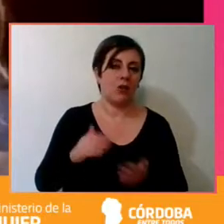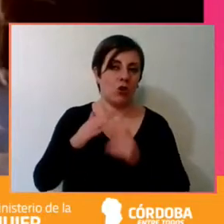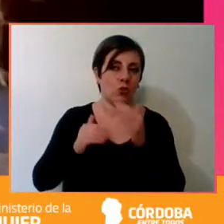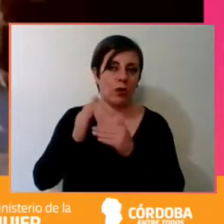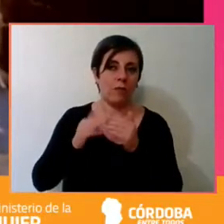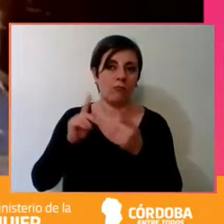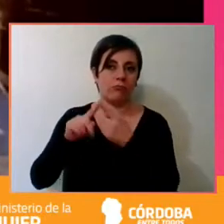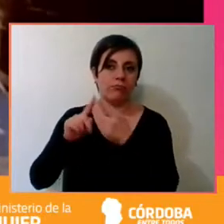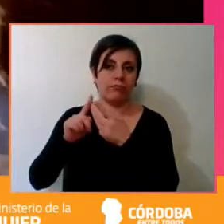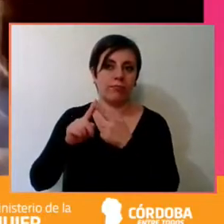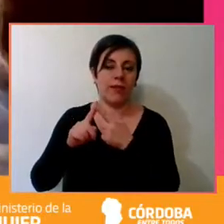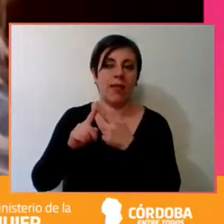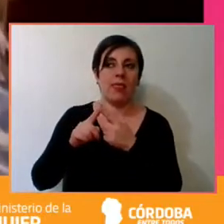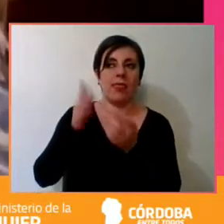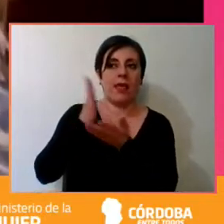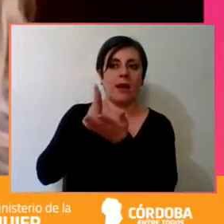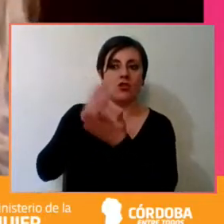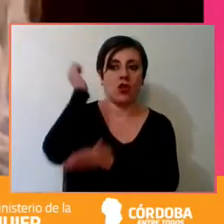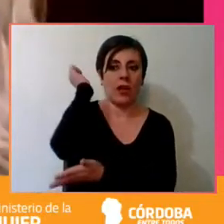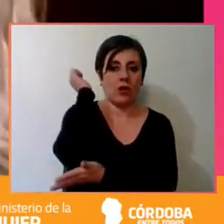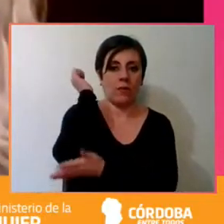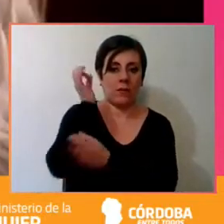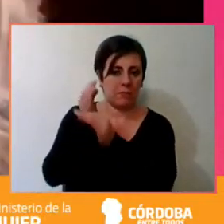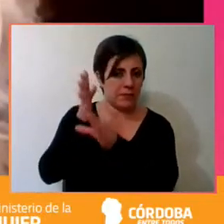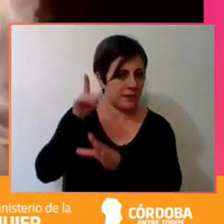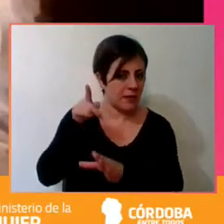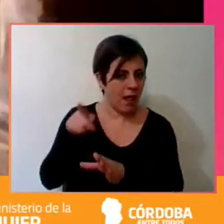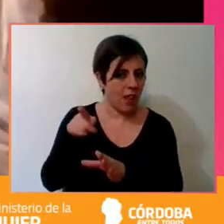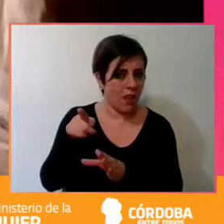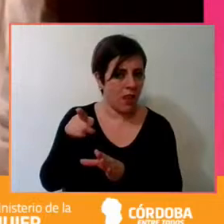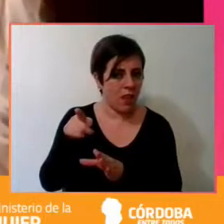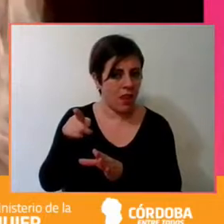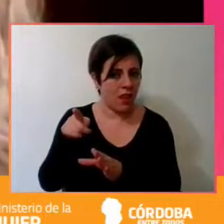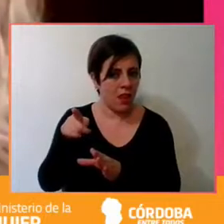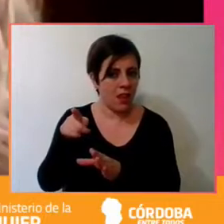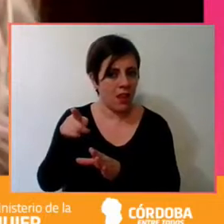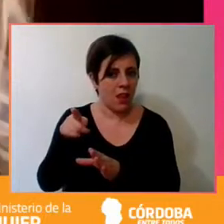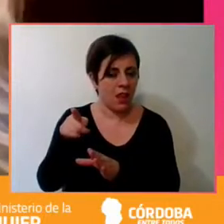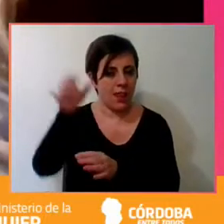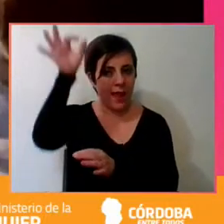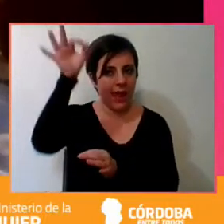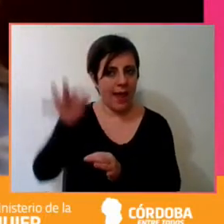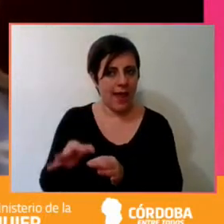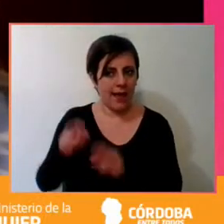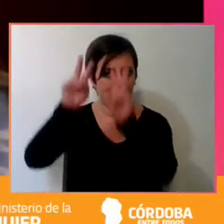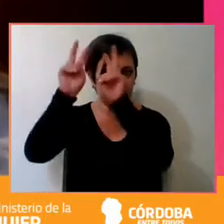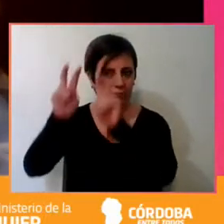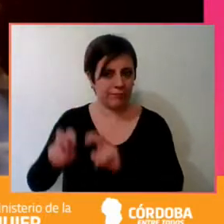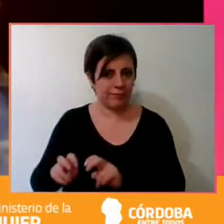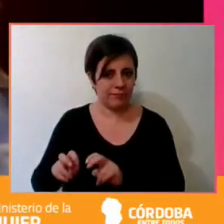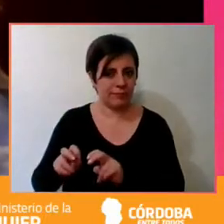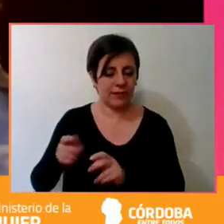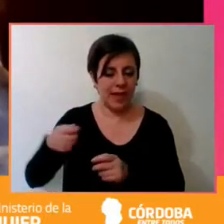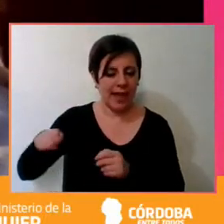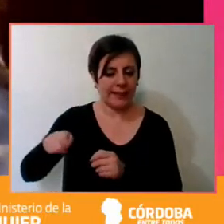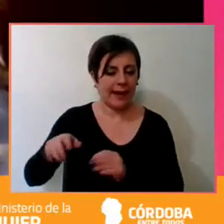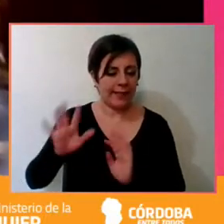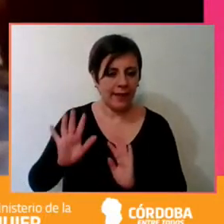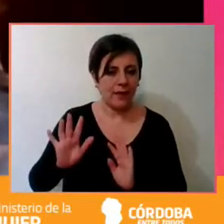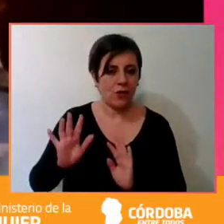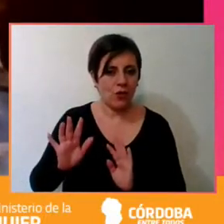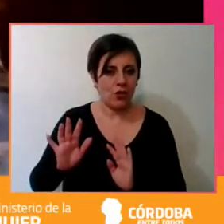los derechos económicos. En particular, hemos colocado un eje absolutamente estratégico